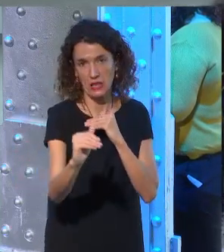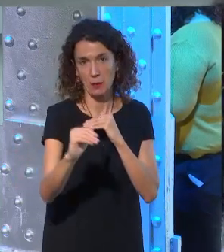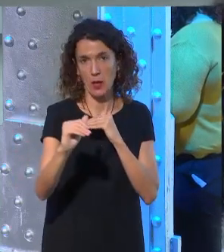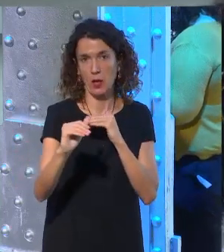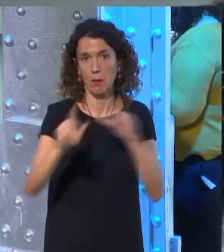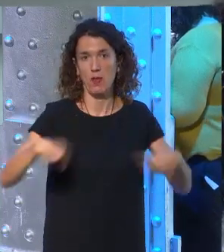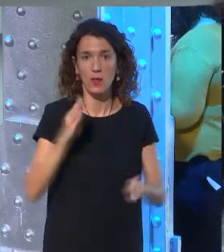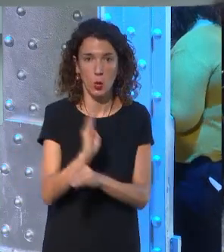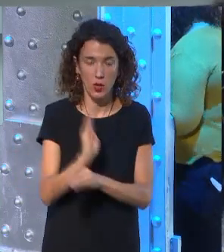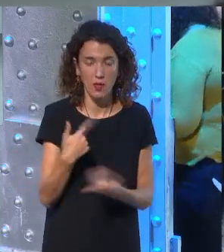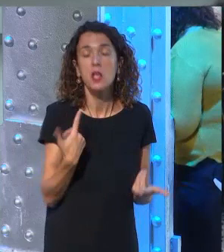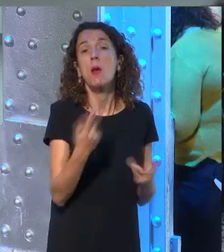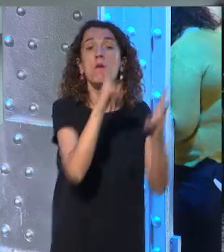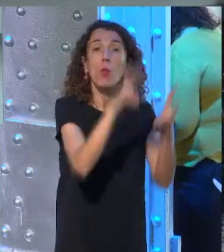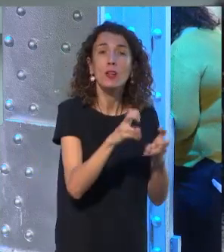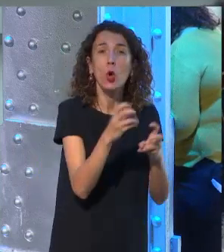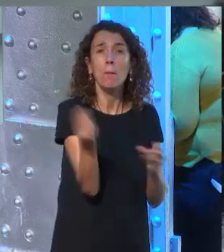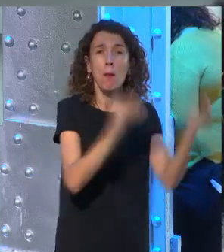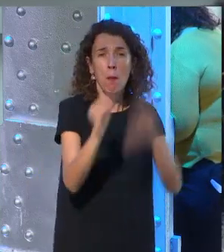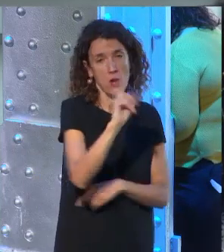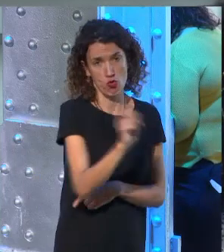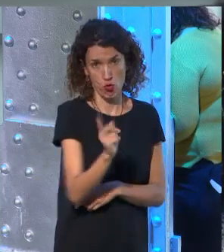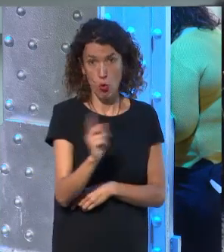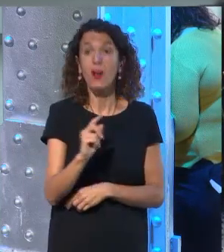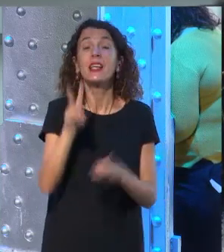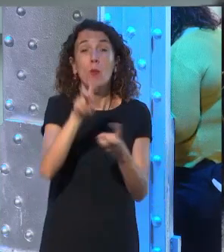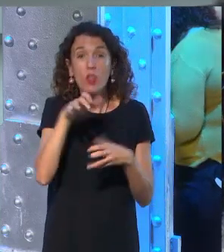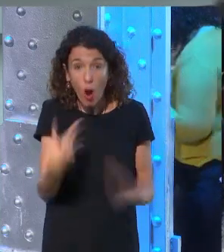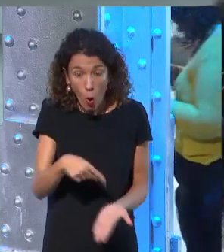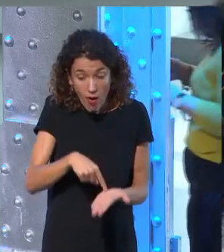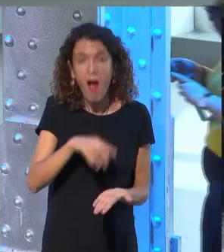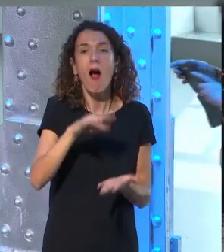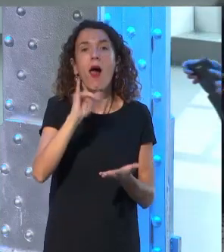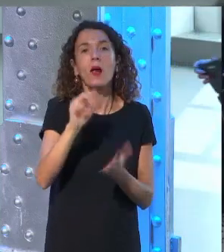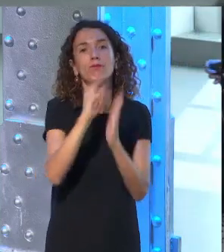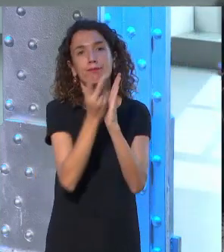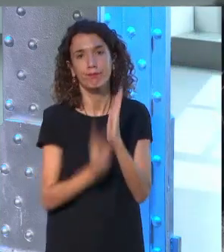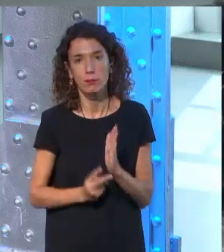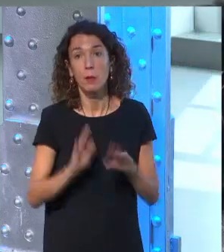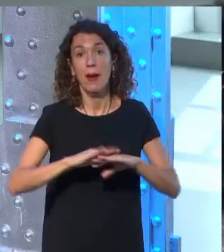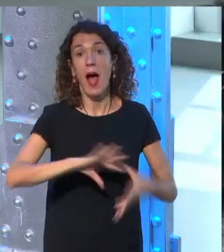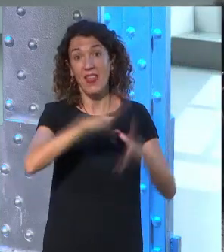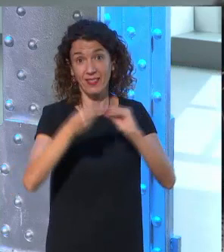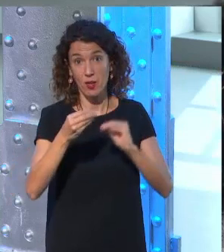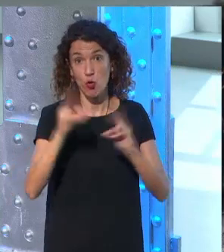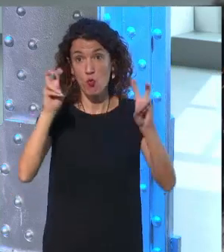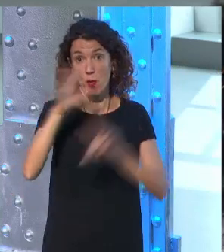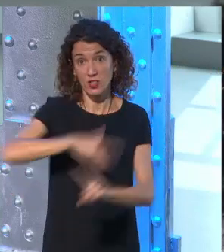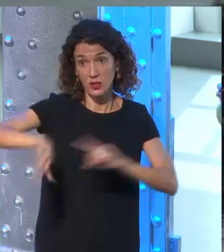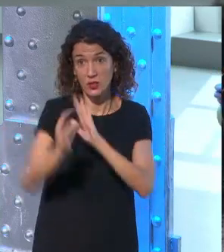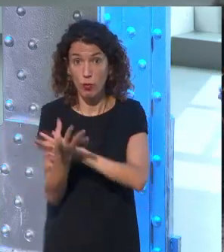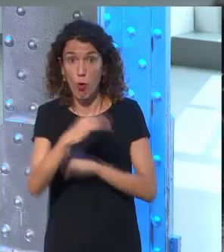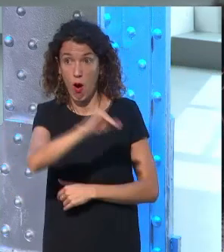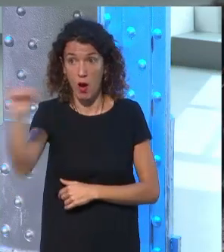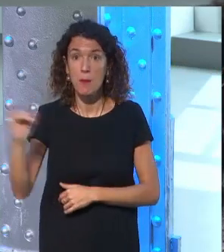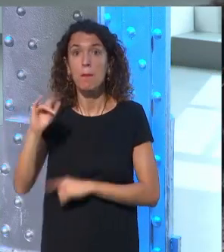bueno, no se trata de introducir impuestos nuevos, sino de modificar la mayor parte de los impuestos actuales para adaptarlos a esos escenarios nuevos, a